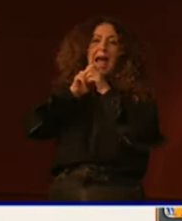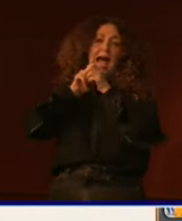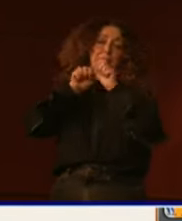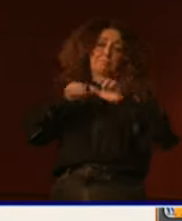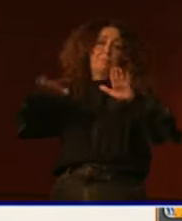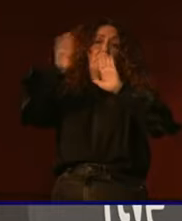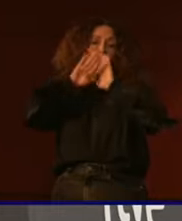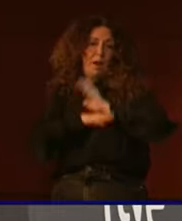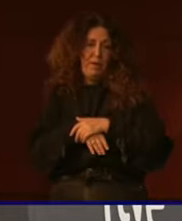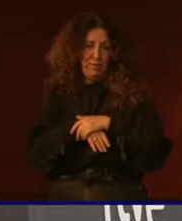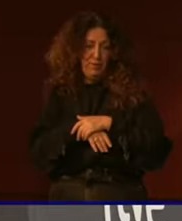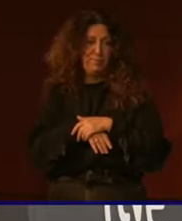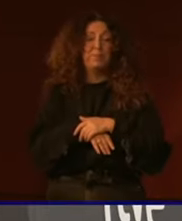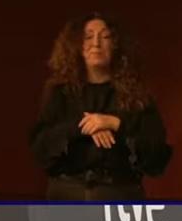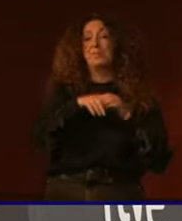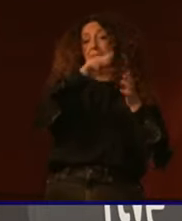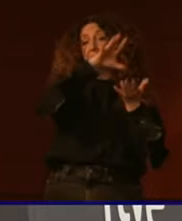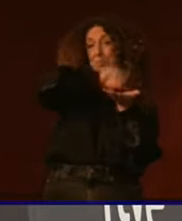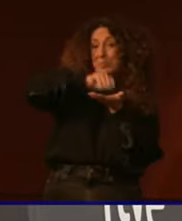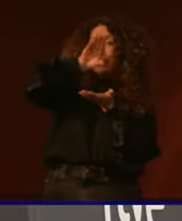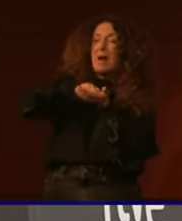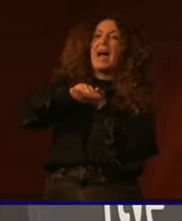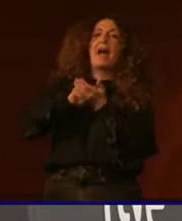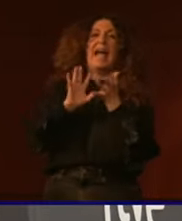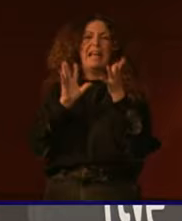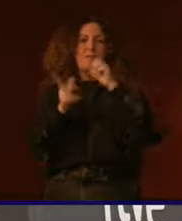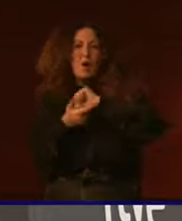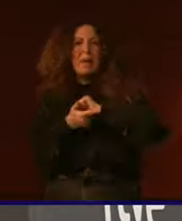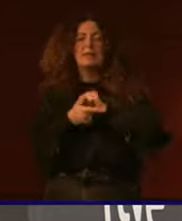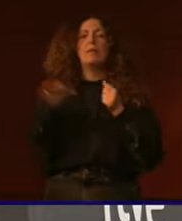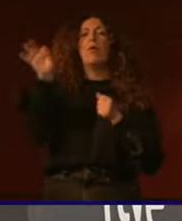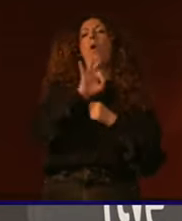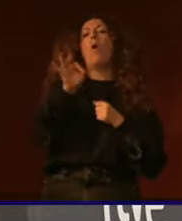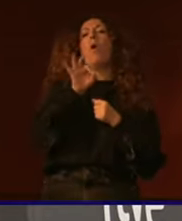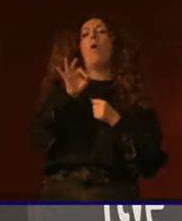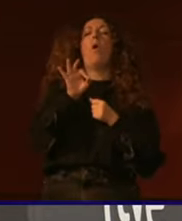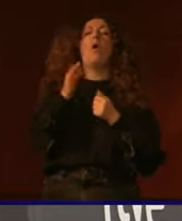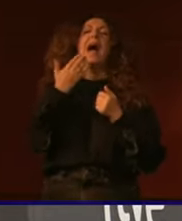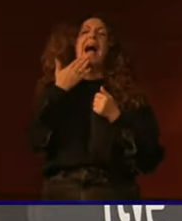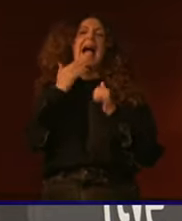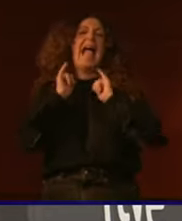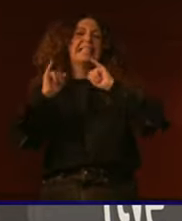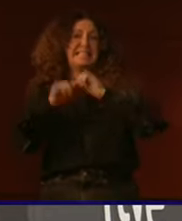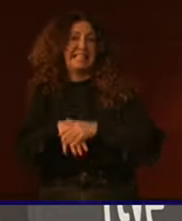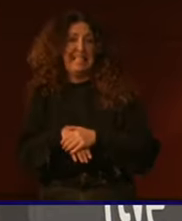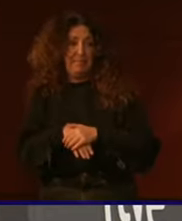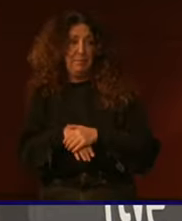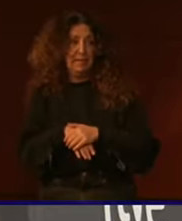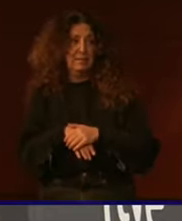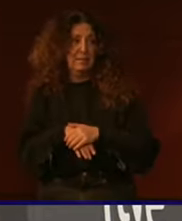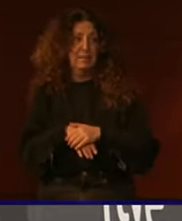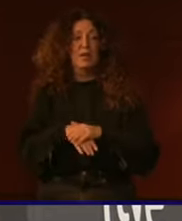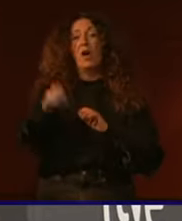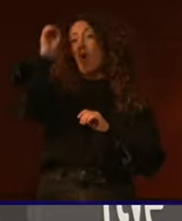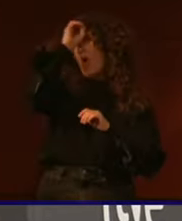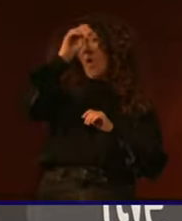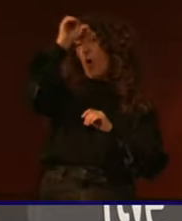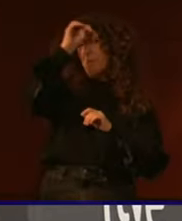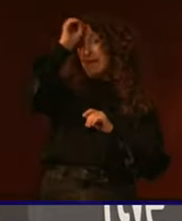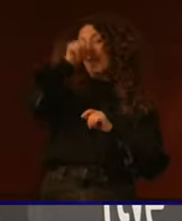en informativos, pero también en los programas de entretenimiento. Es decir, cuando se habla, se crea esa opinión publicada,